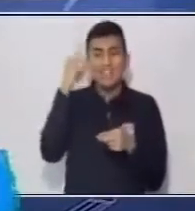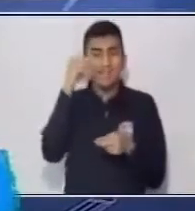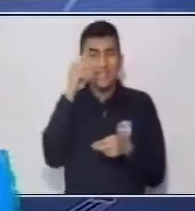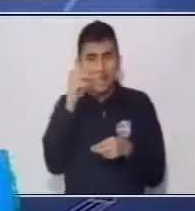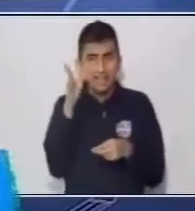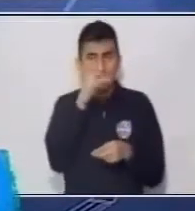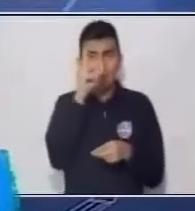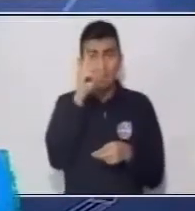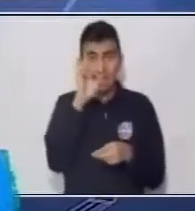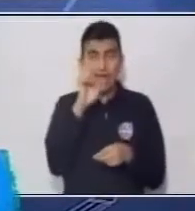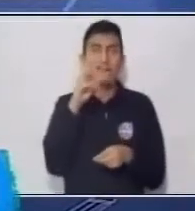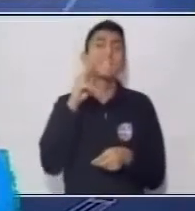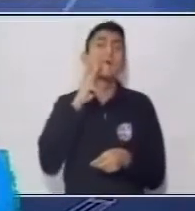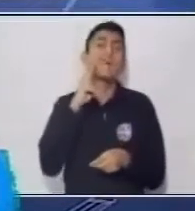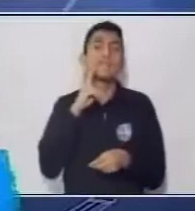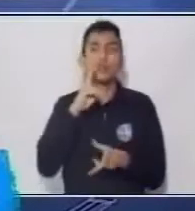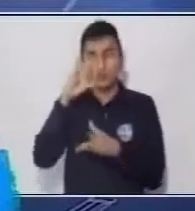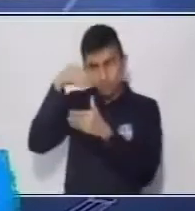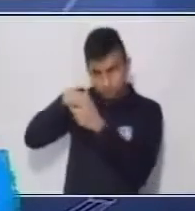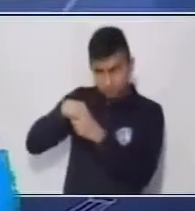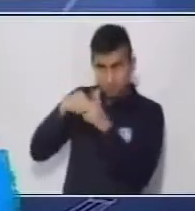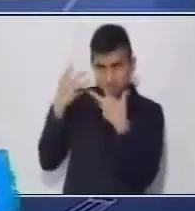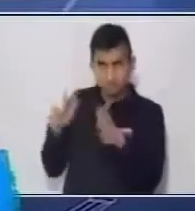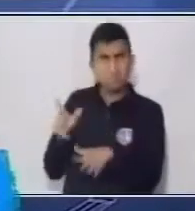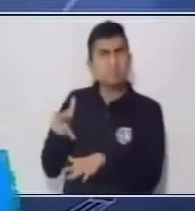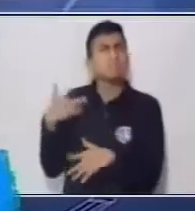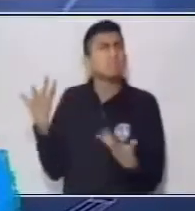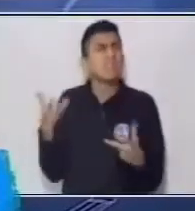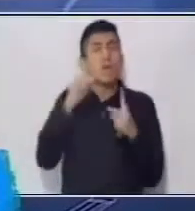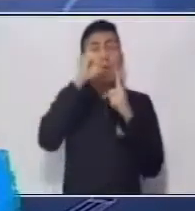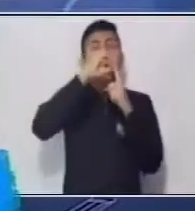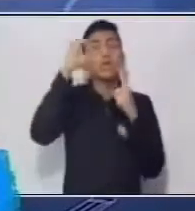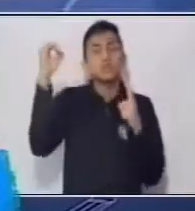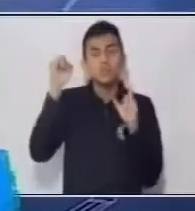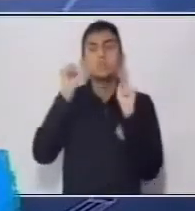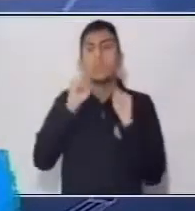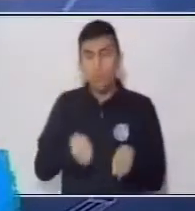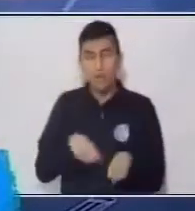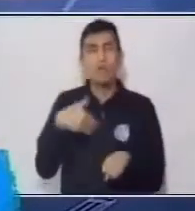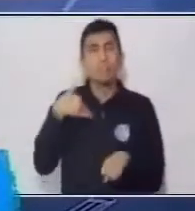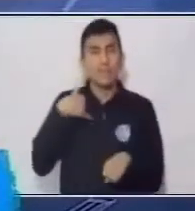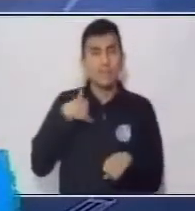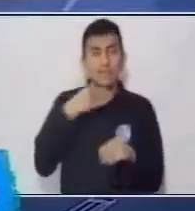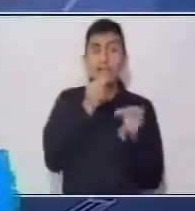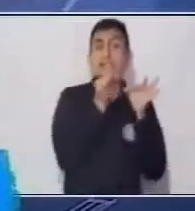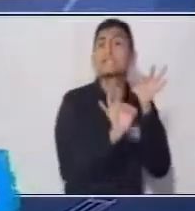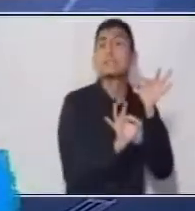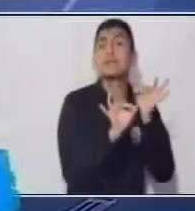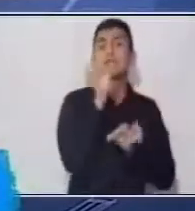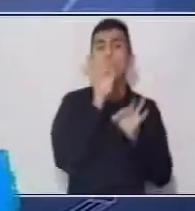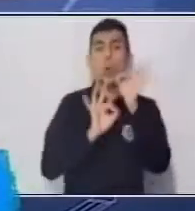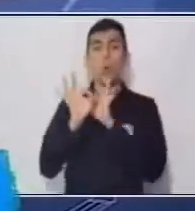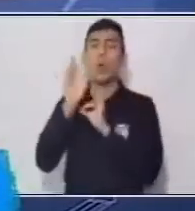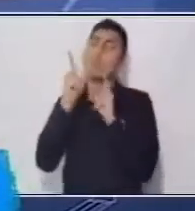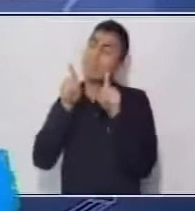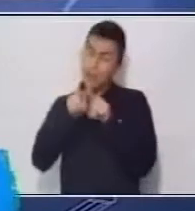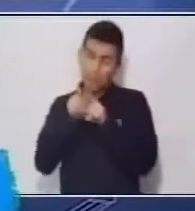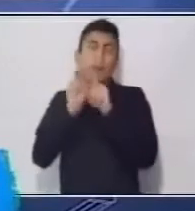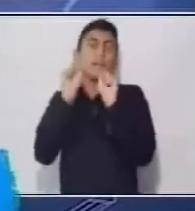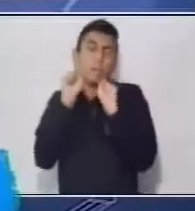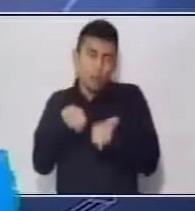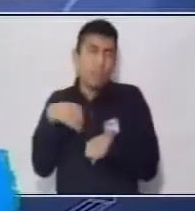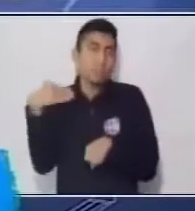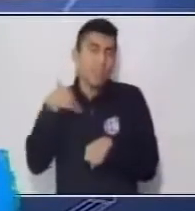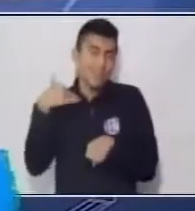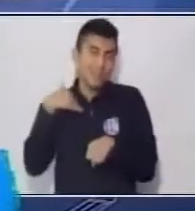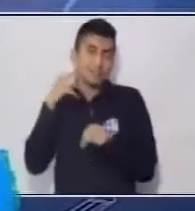Y es que según la cantidad de verbos, las oraciones pueden clasificarse en simples o también pueden